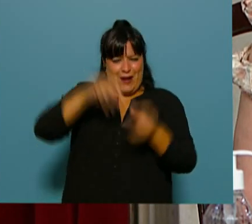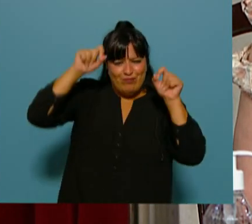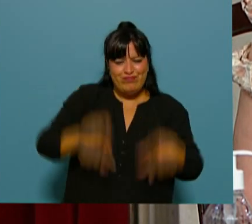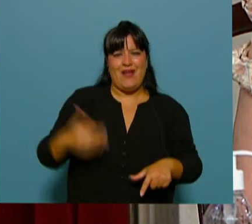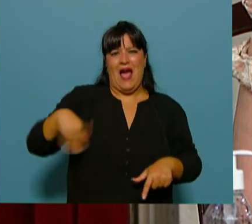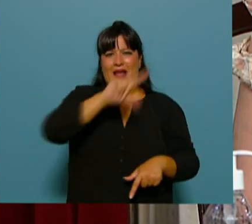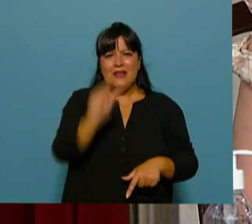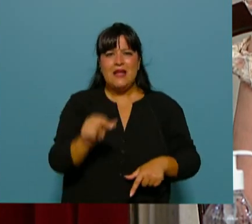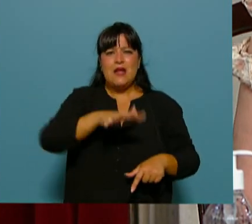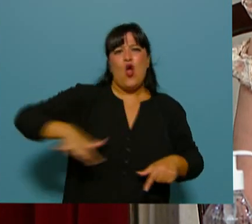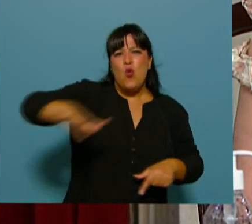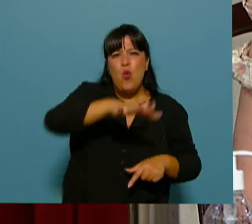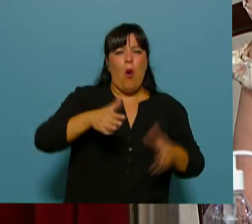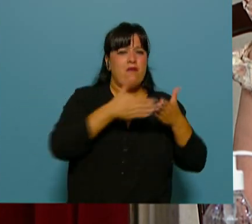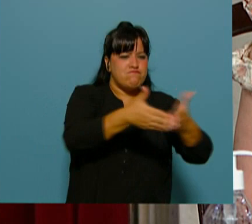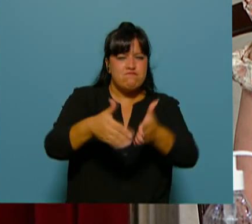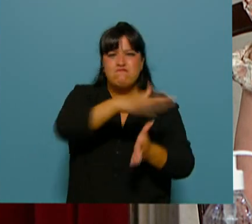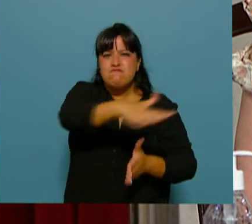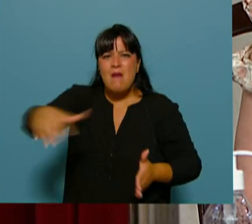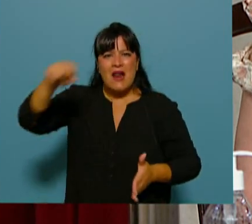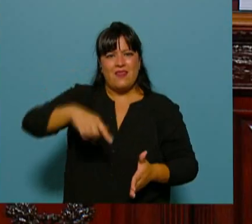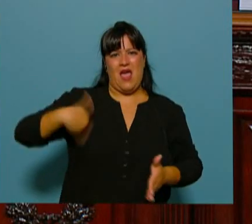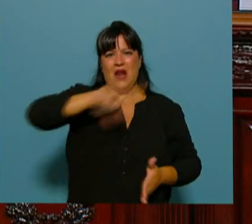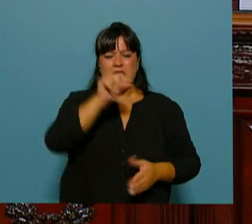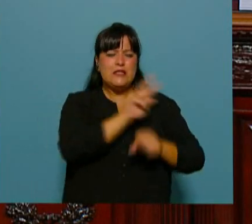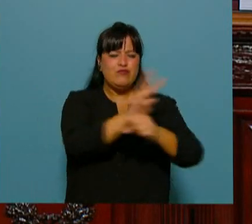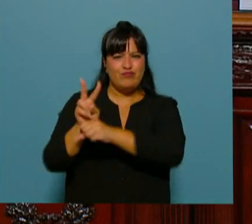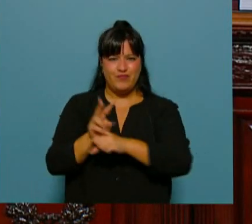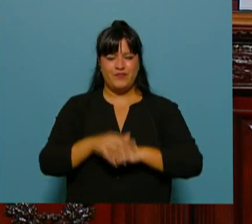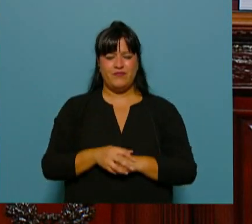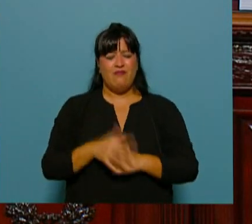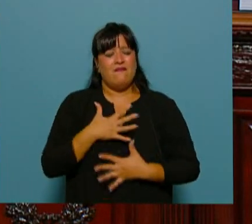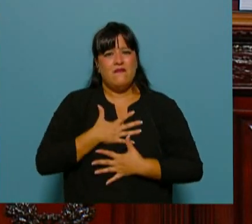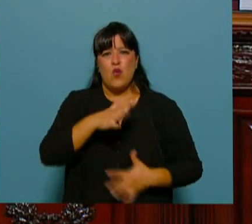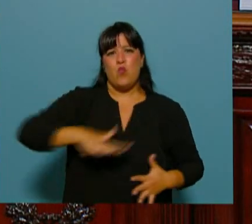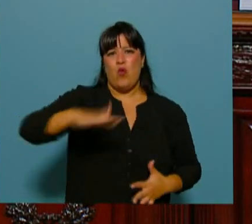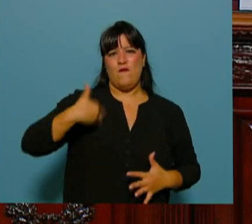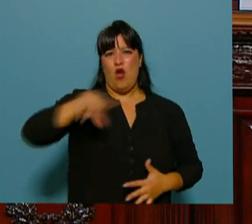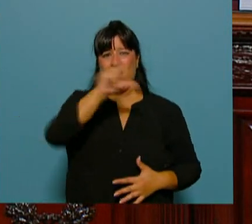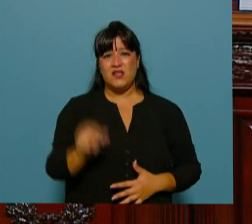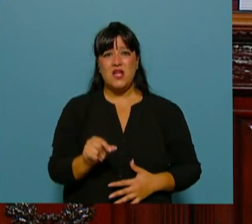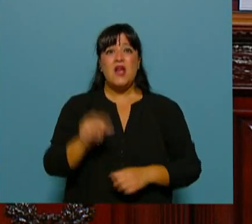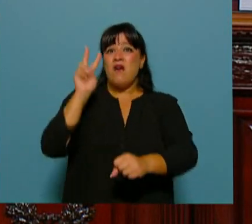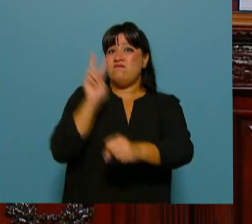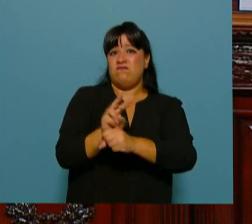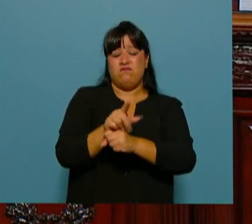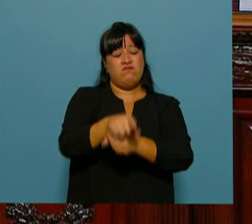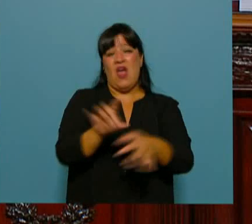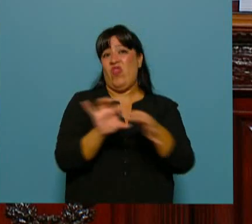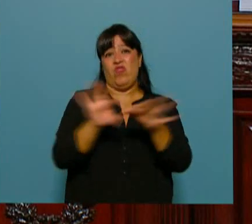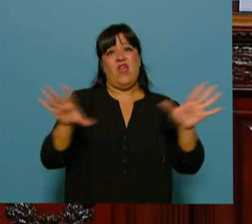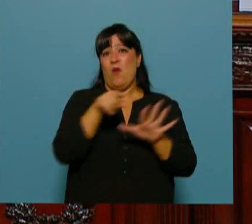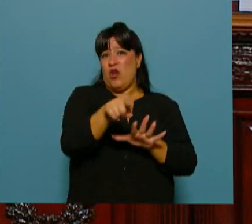en los espacios marítimos argentinos. Querido pueblo argentino, la seguridad es un derecho